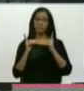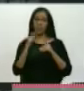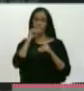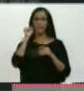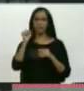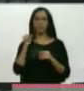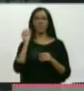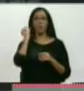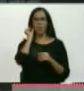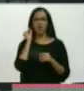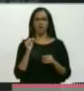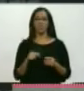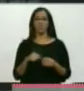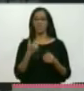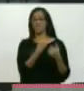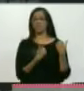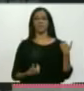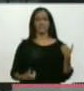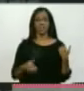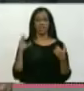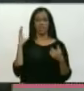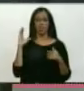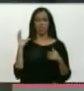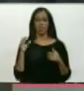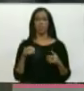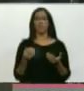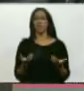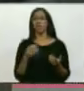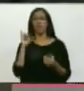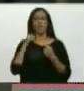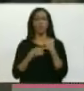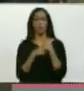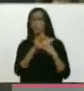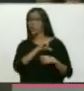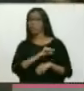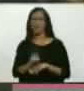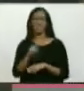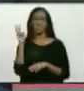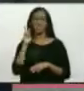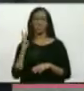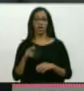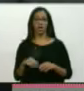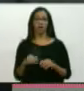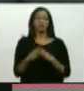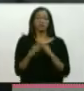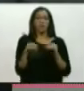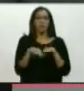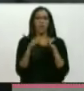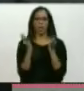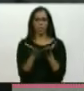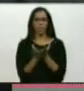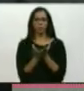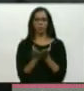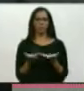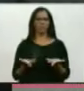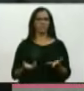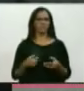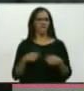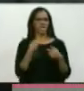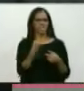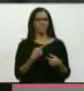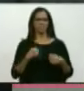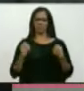siquiera Duque manda en este país. ¿Y Juan Guaidó no manda en Venezuela? todo el mundo se está quejando de